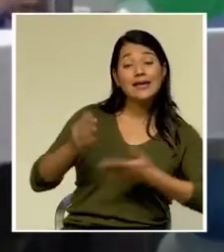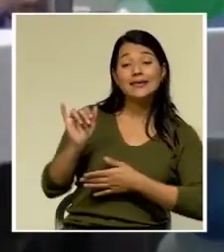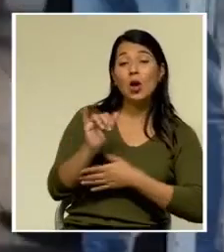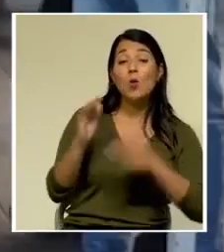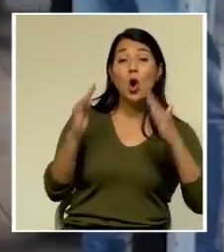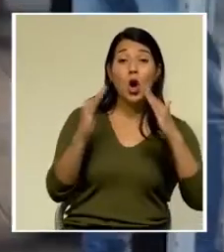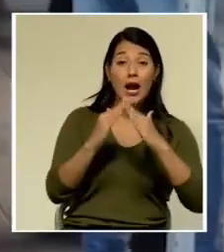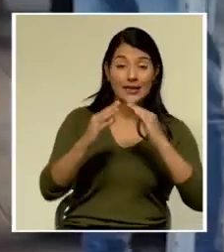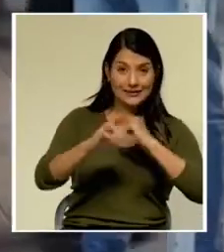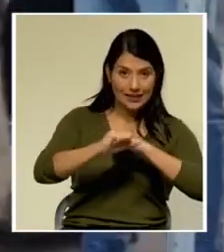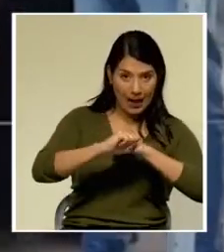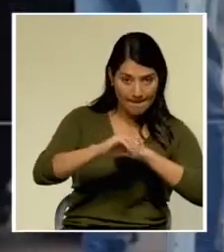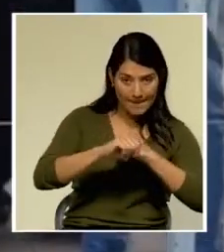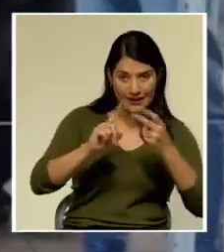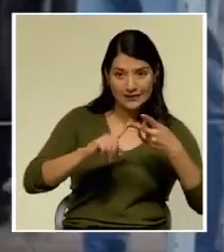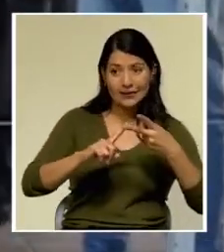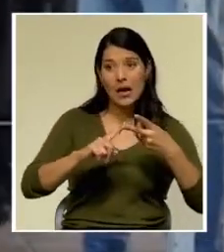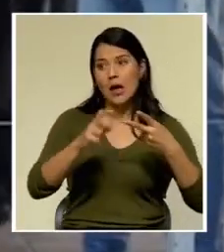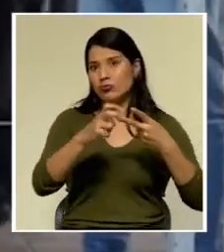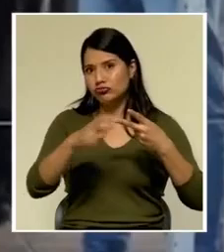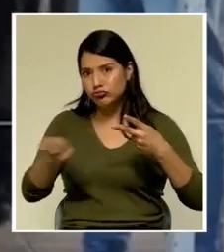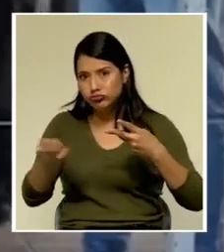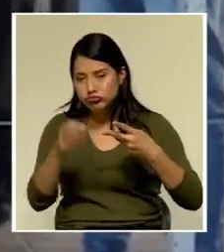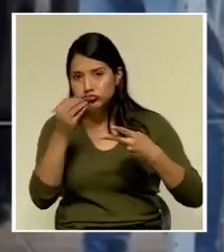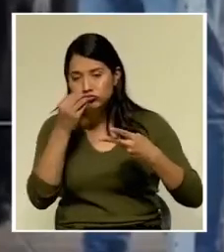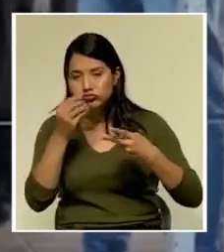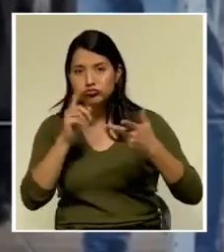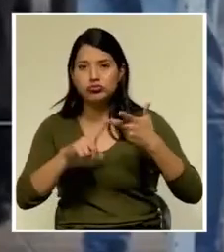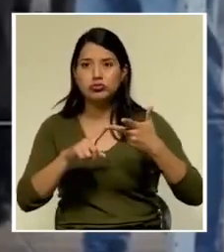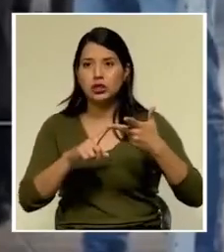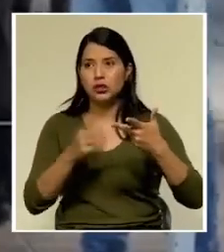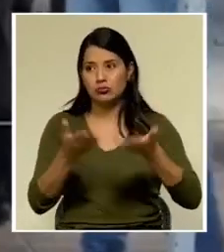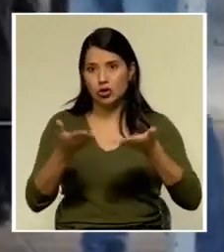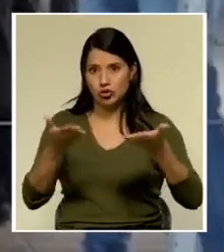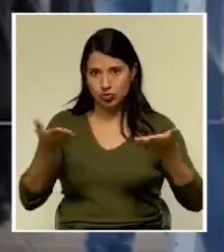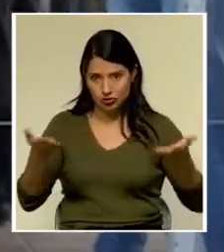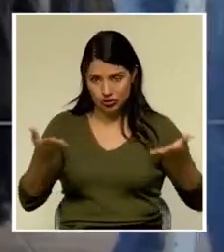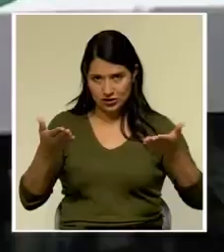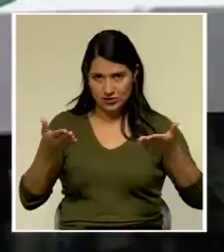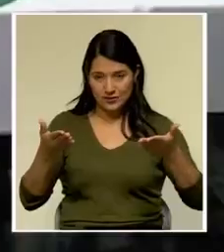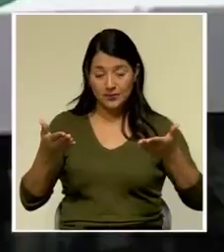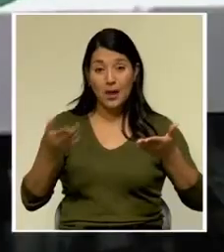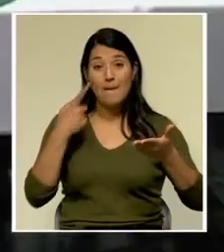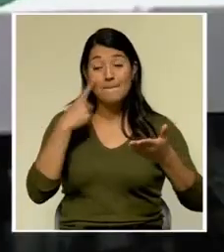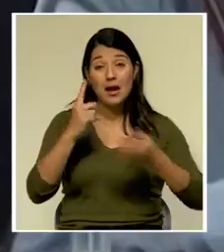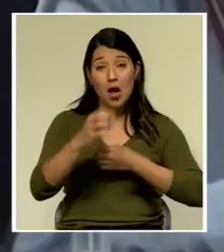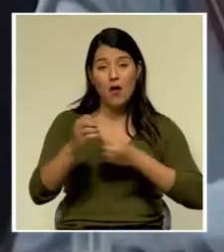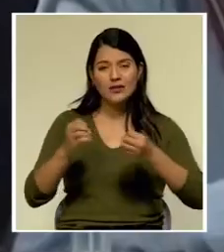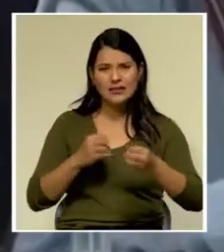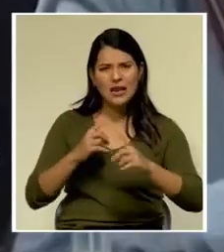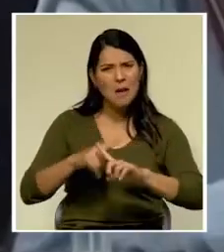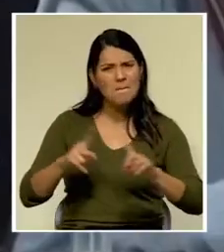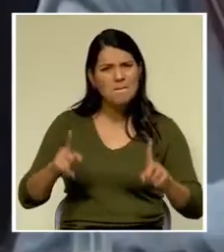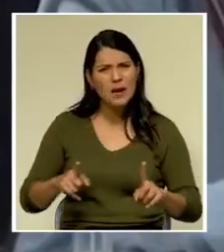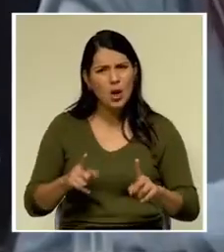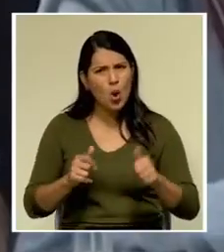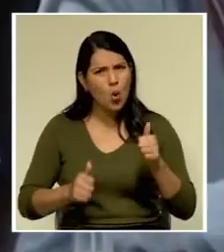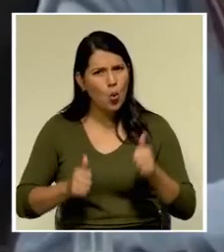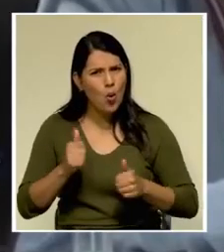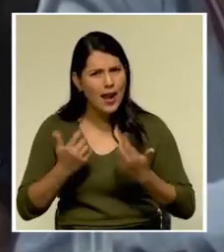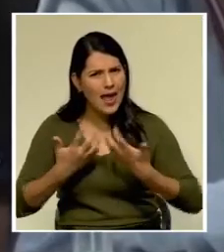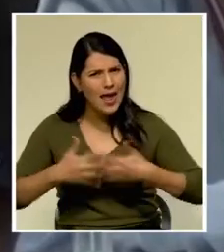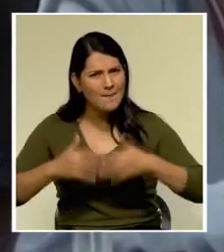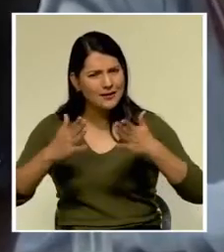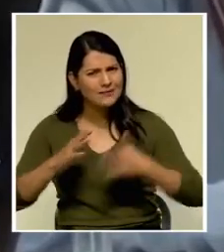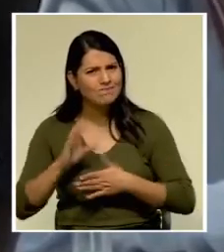campaña, viáticos y mobiliario de oficina. Pero, ¿quiénes fueron los empresarios que aportaron a